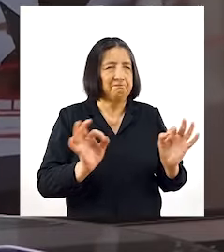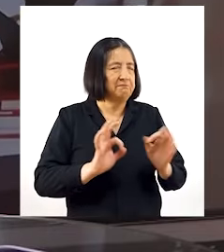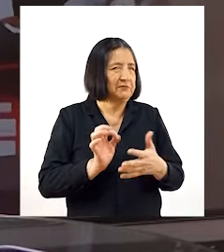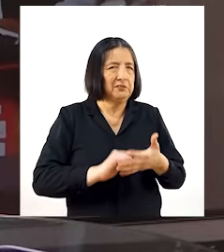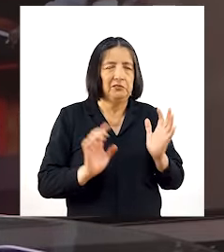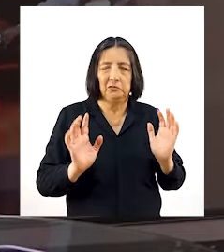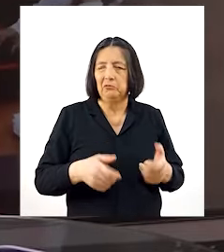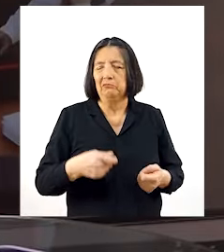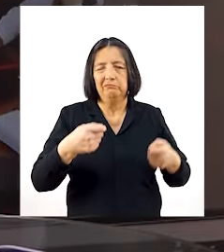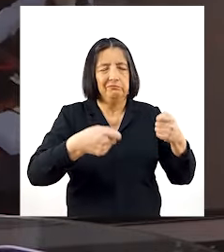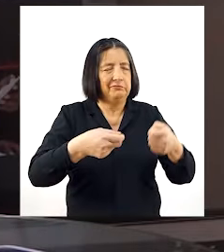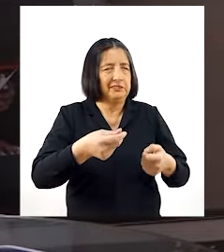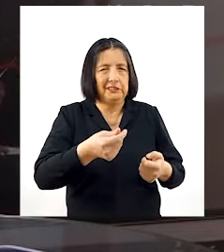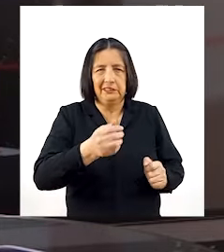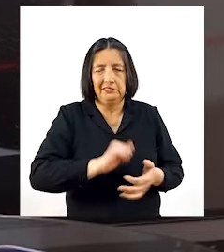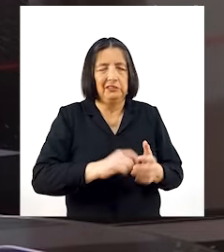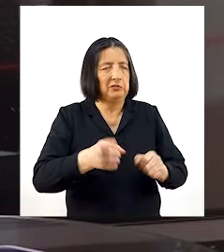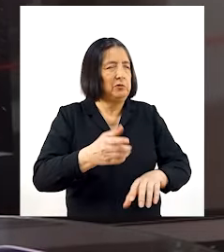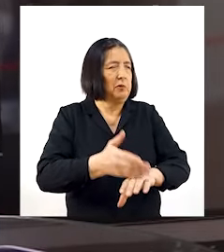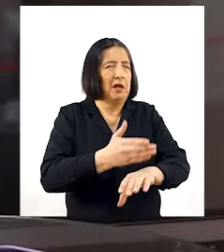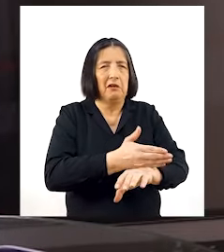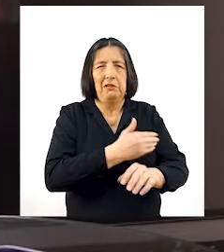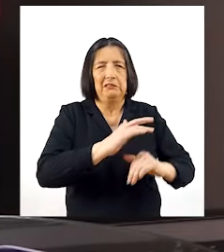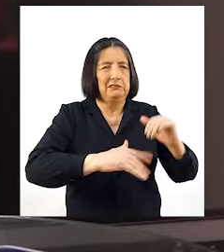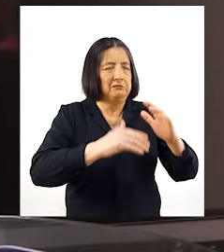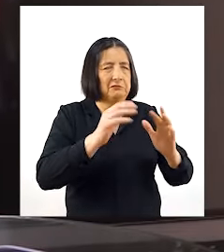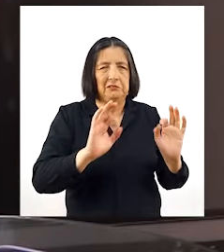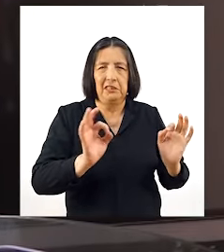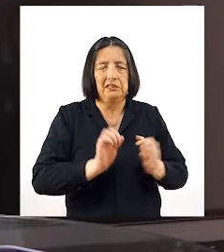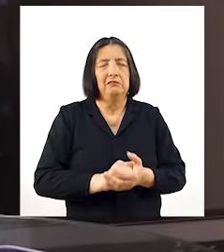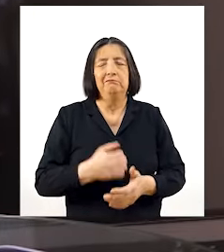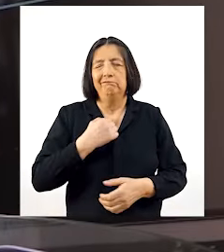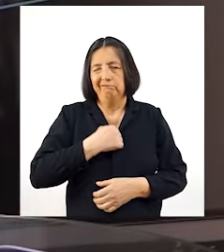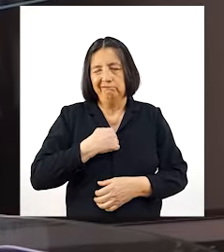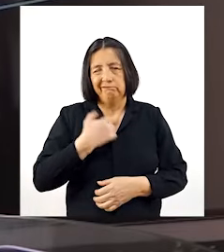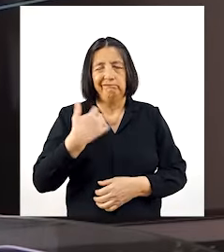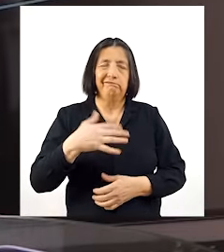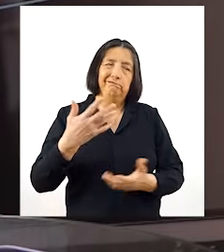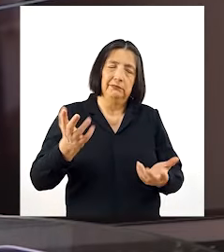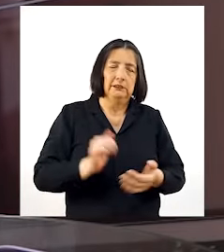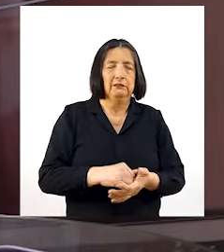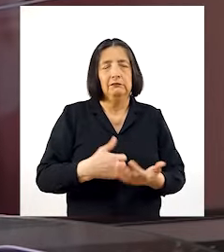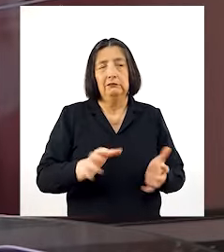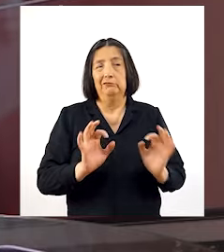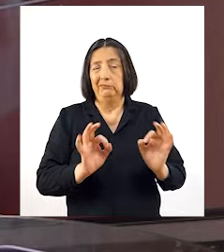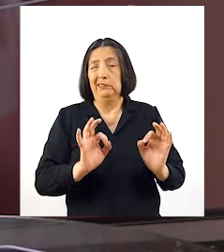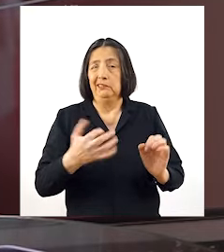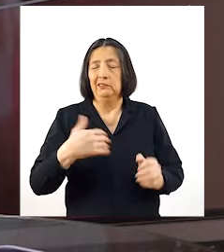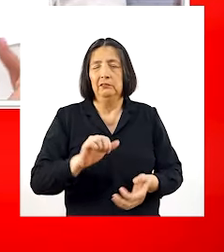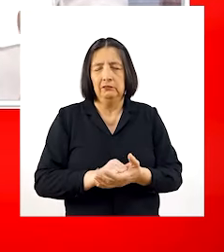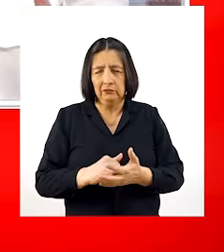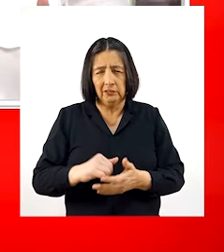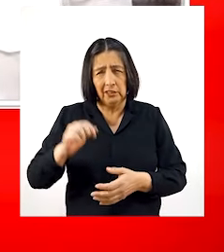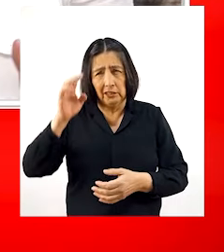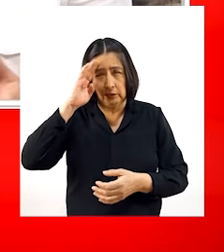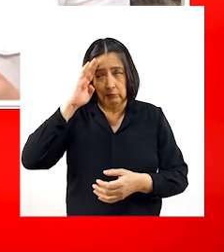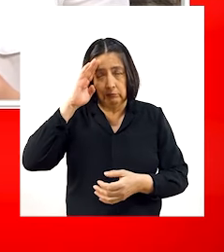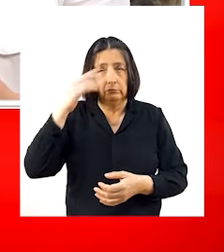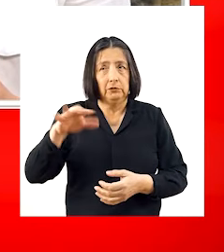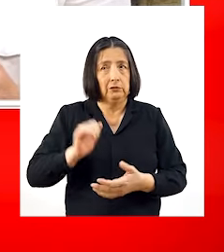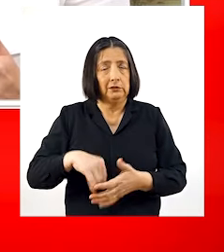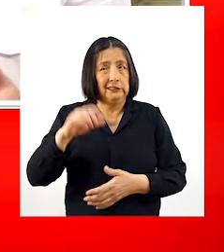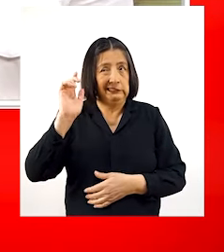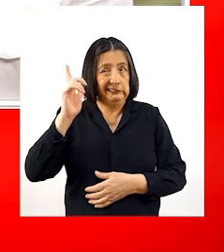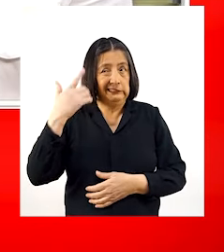ejecución financiera y sin avance de su ejecución física, lo cual lamentablemente es una llamada de riesgo. La Policía